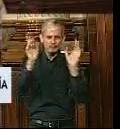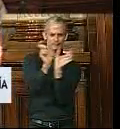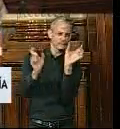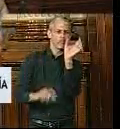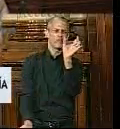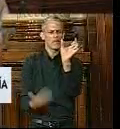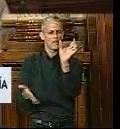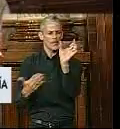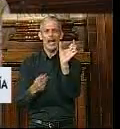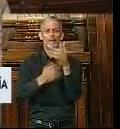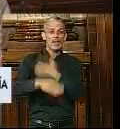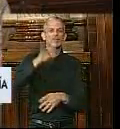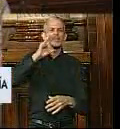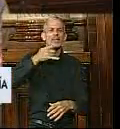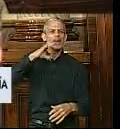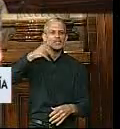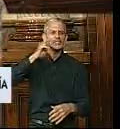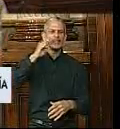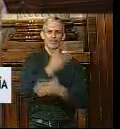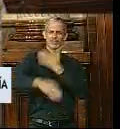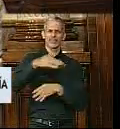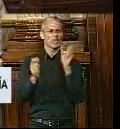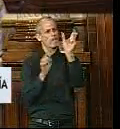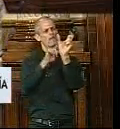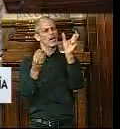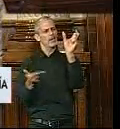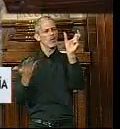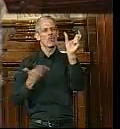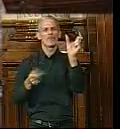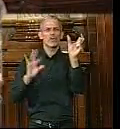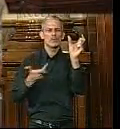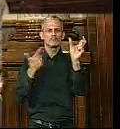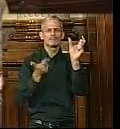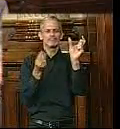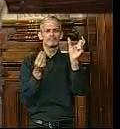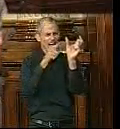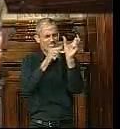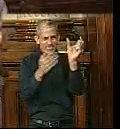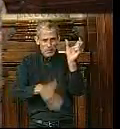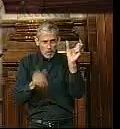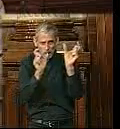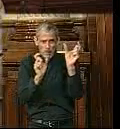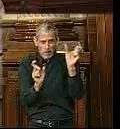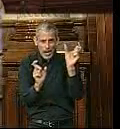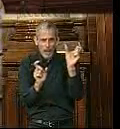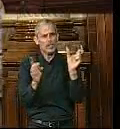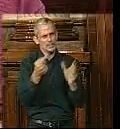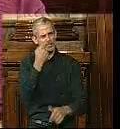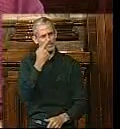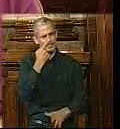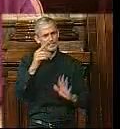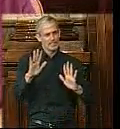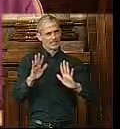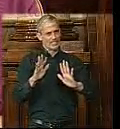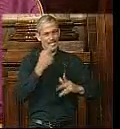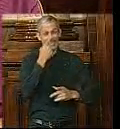qué no hablamos acerca de las palabras y cómo construyen realidades para poder abordar, entrarle a la agenda es muy interesante desde un lugar